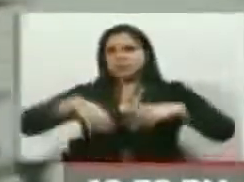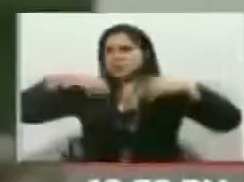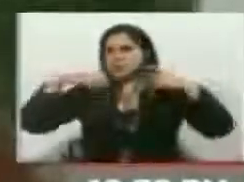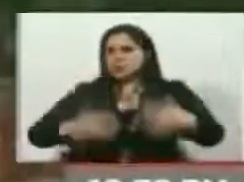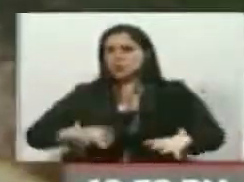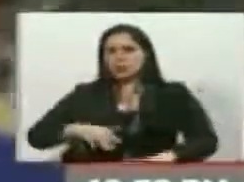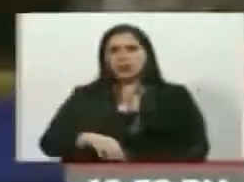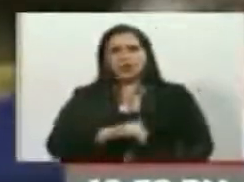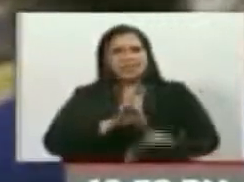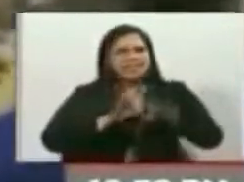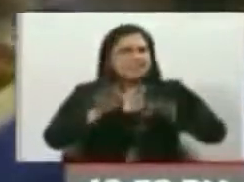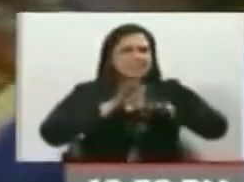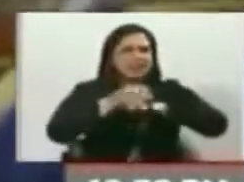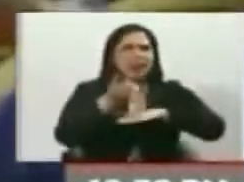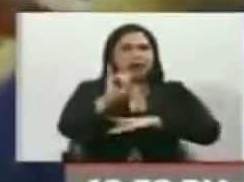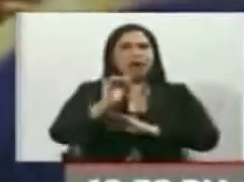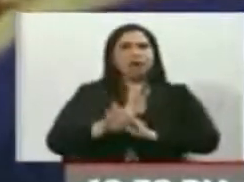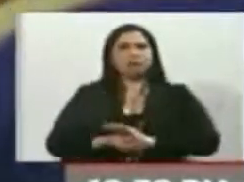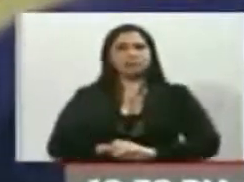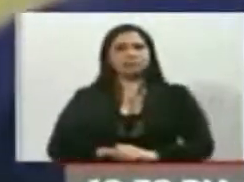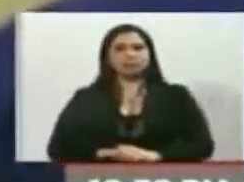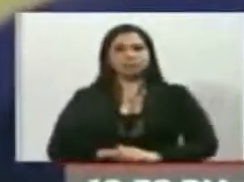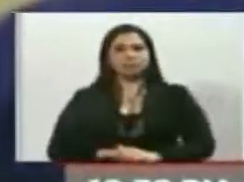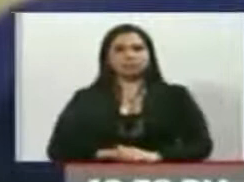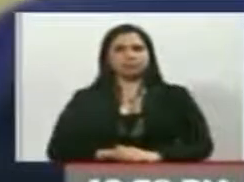Bastantes islas hay aquí.